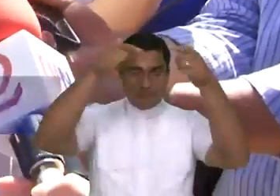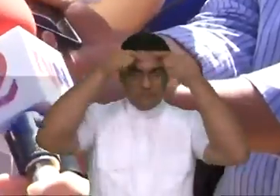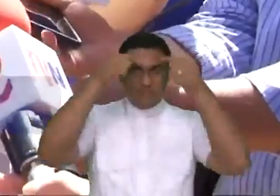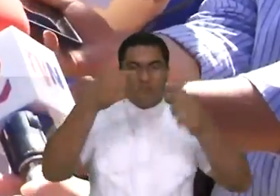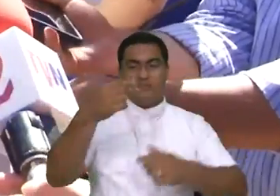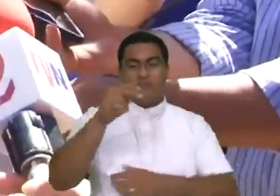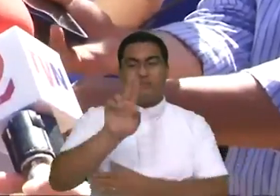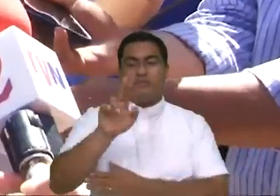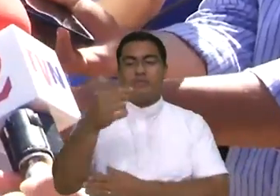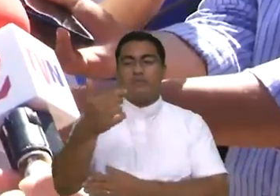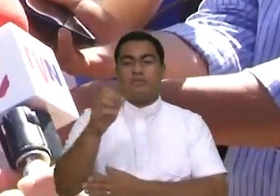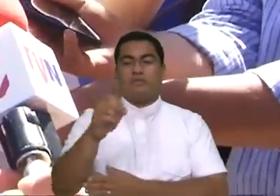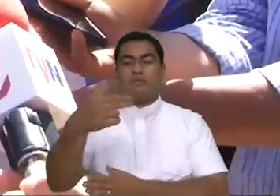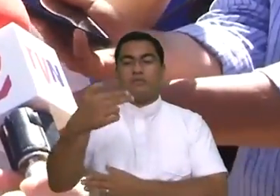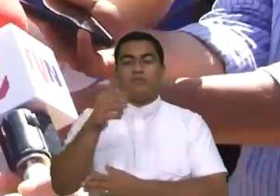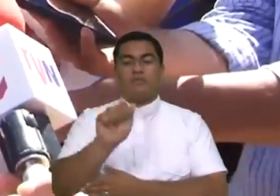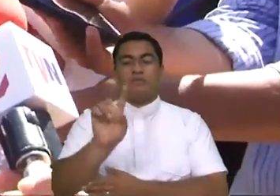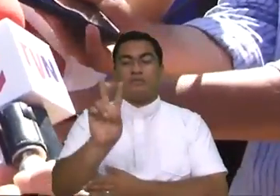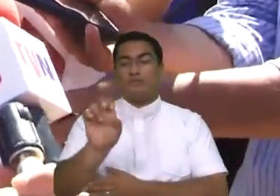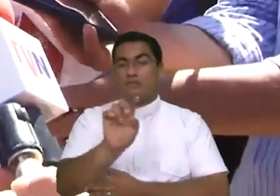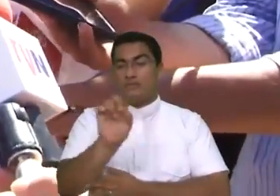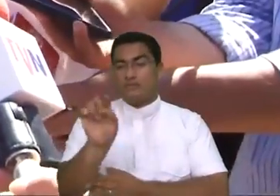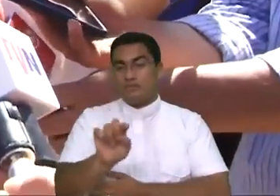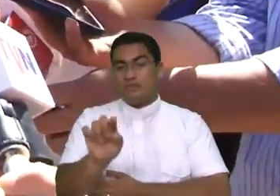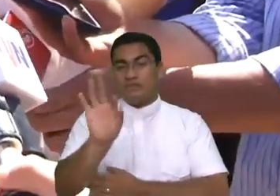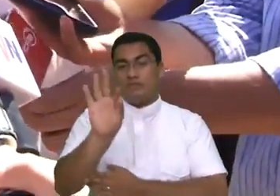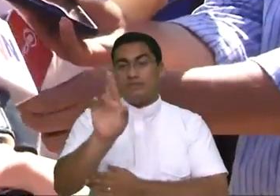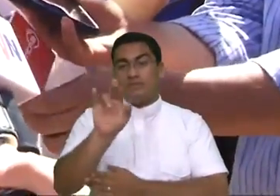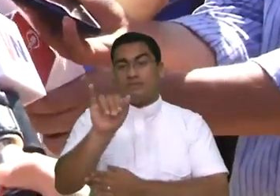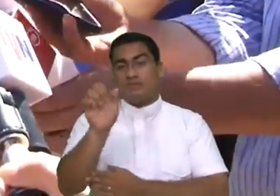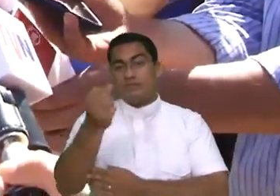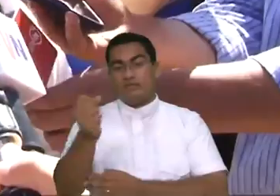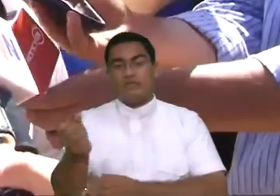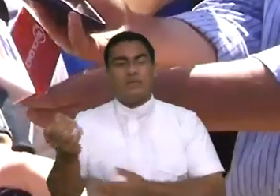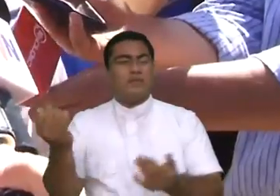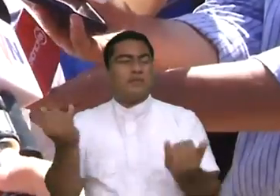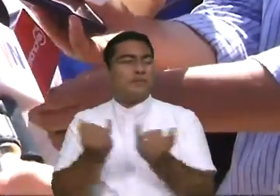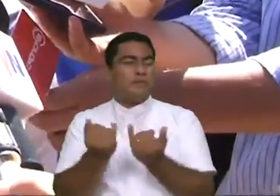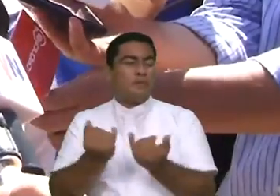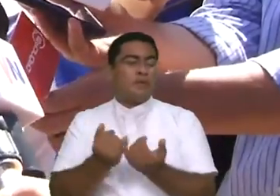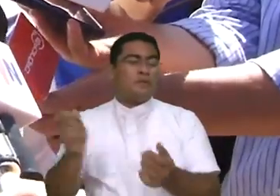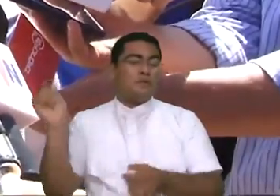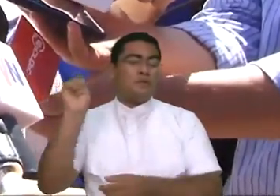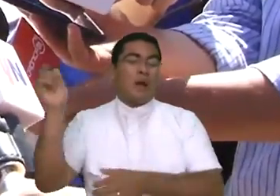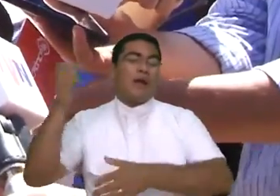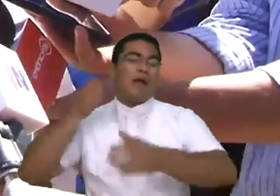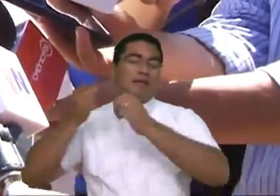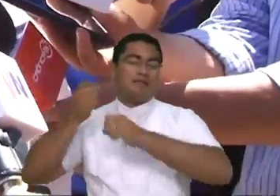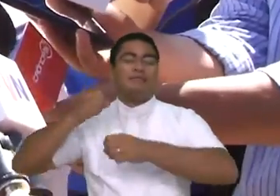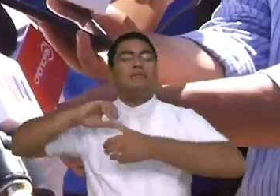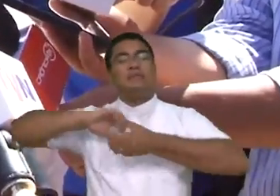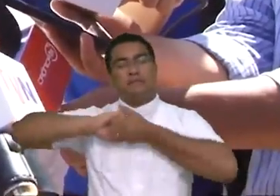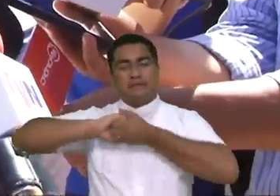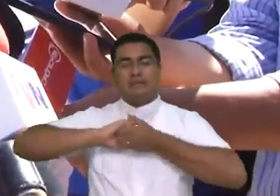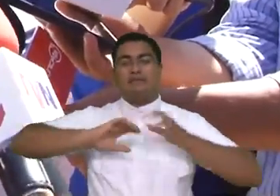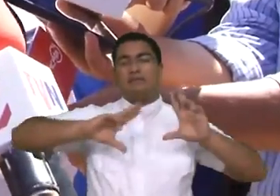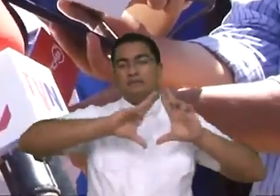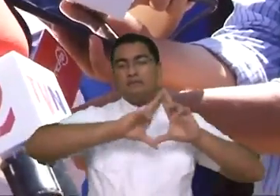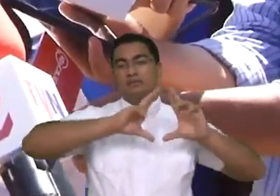comandante presidente Hugo Rafael Chávez Frías, que fue un eterno amigo de Nicaragua y un eterno amigo de la Revolución